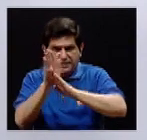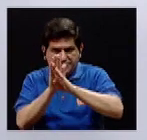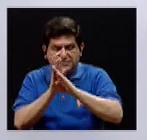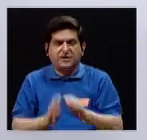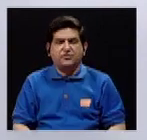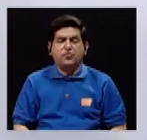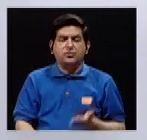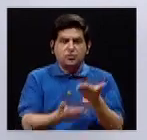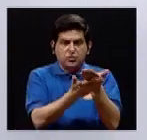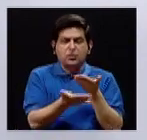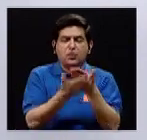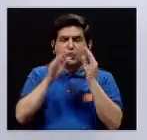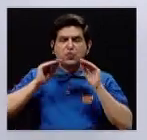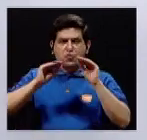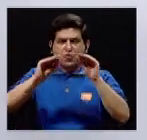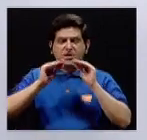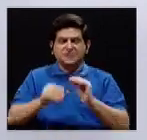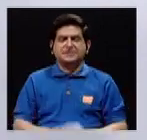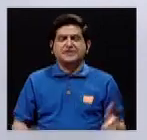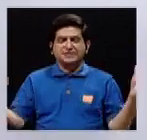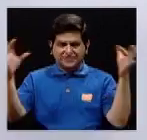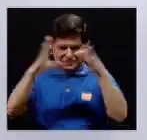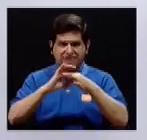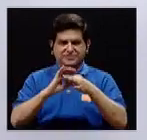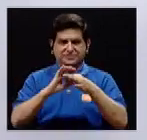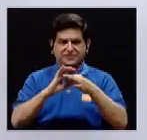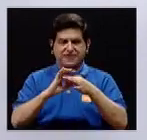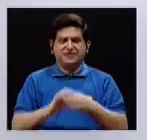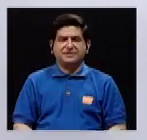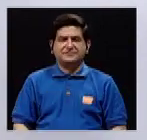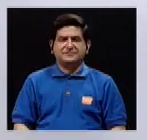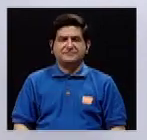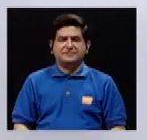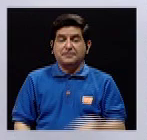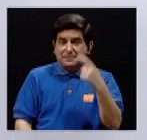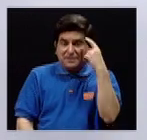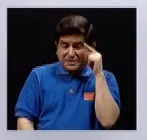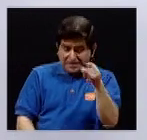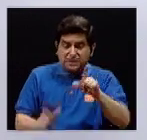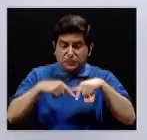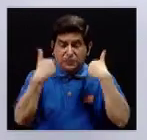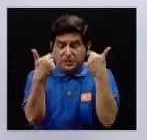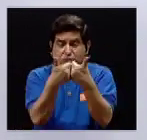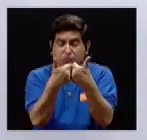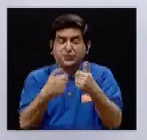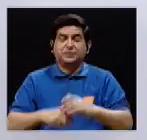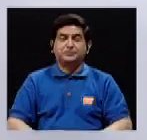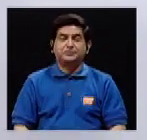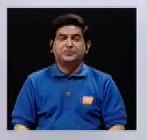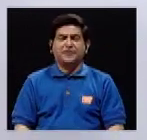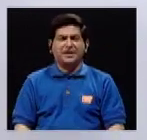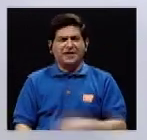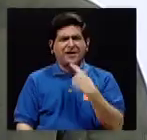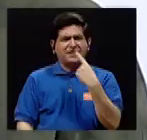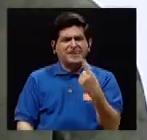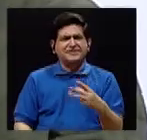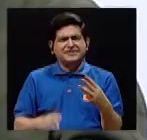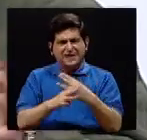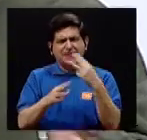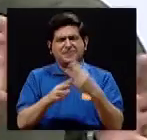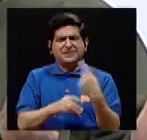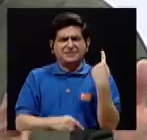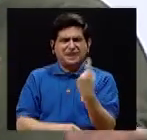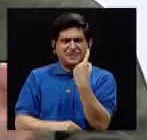de propuestas pedagógicas atinentes a a esos grupos le podemos decir que hay una